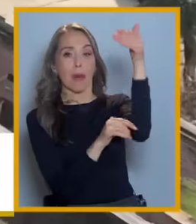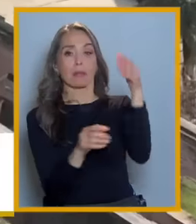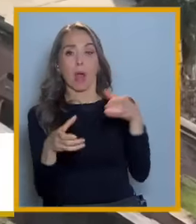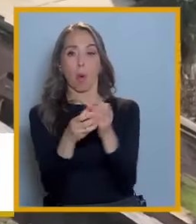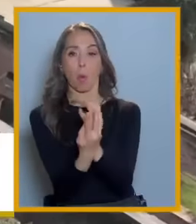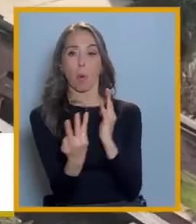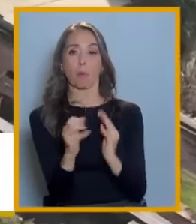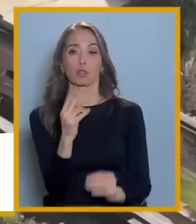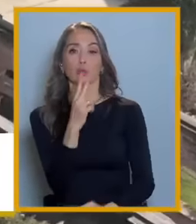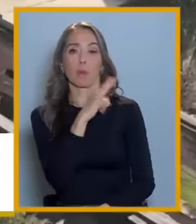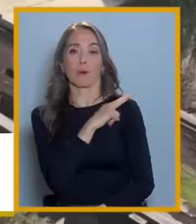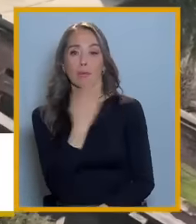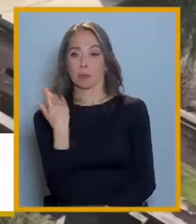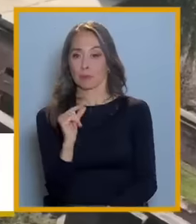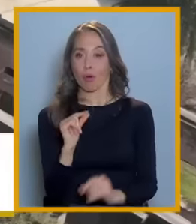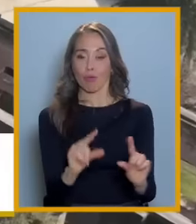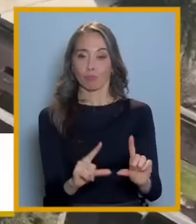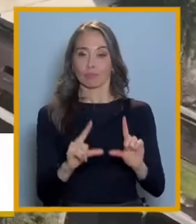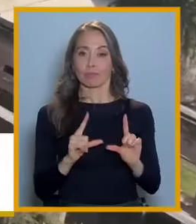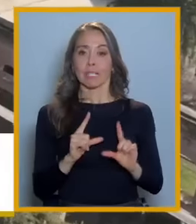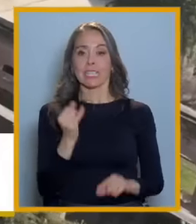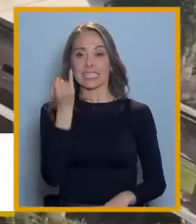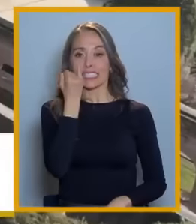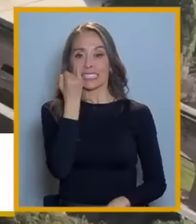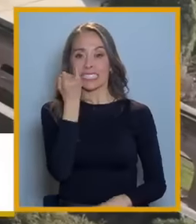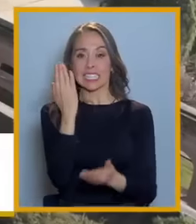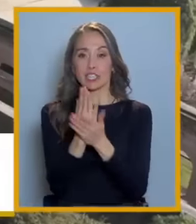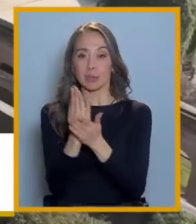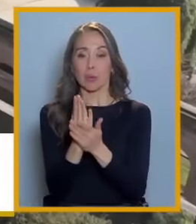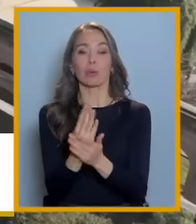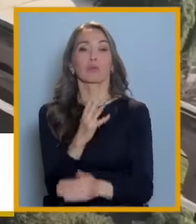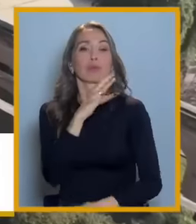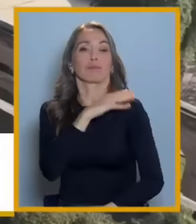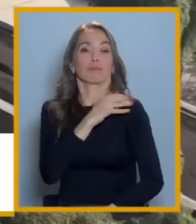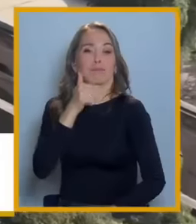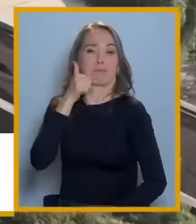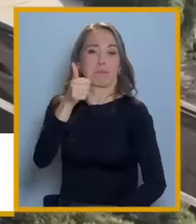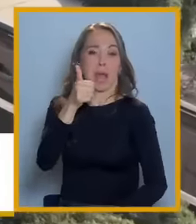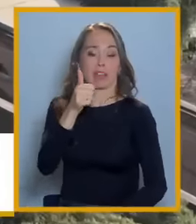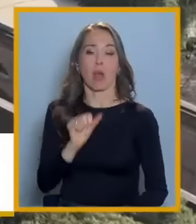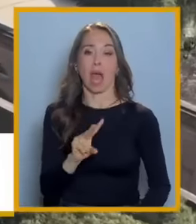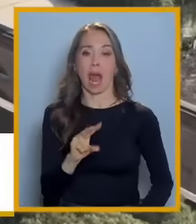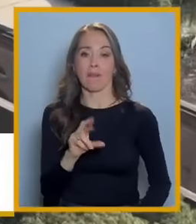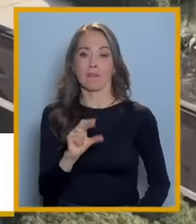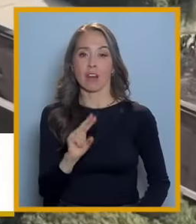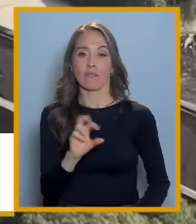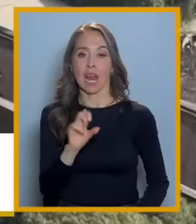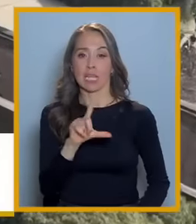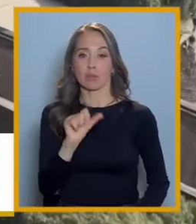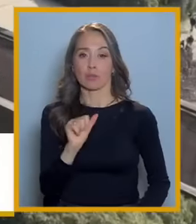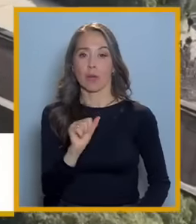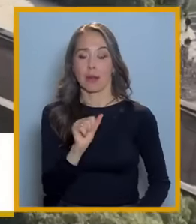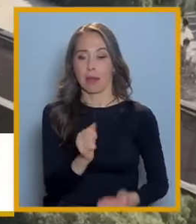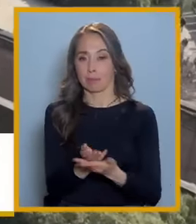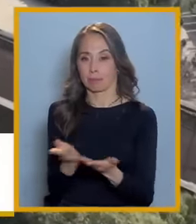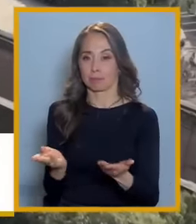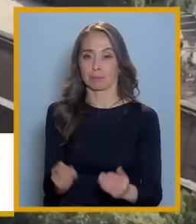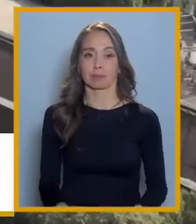agrupación de suboficiales recientemente egresados del instituto al mando del mayor Álvaro Valenzuela Perroni.